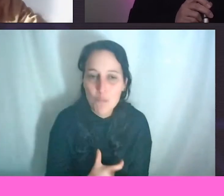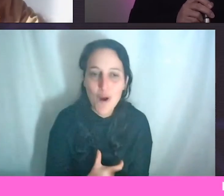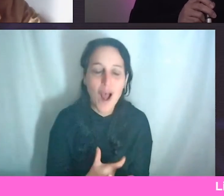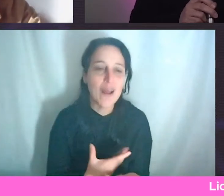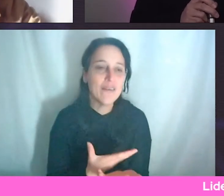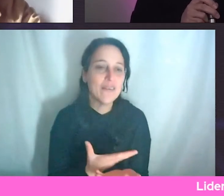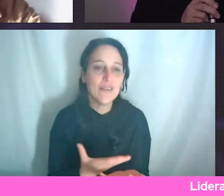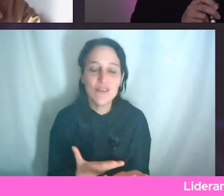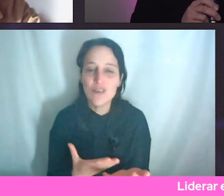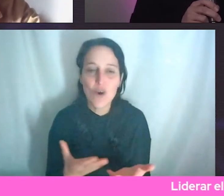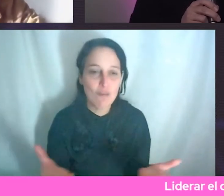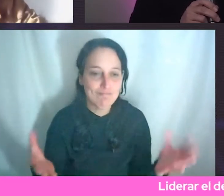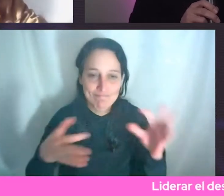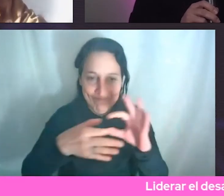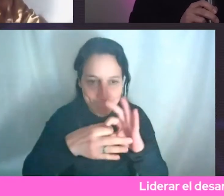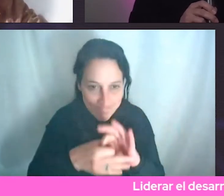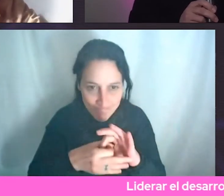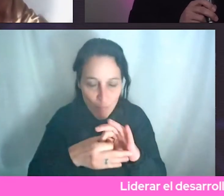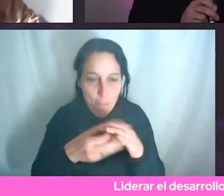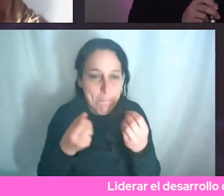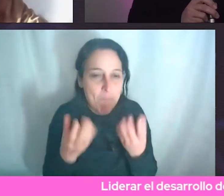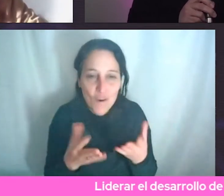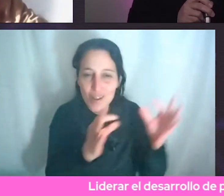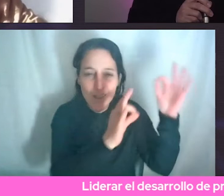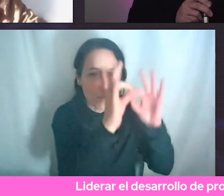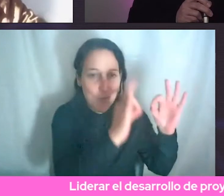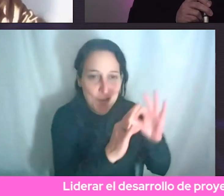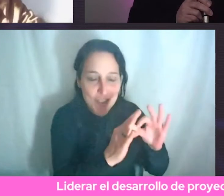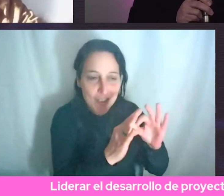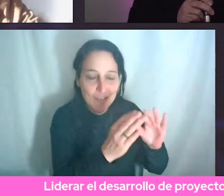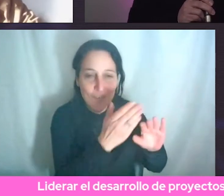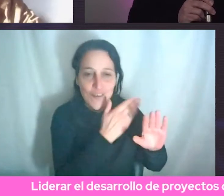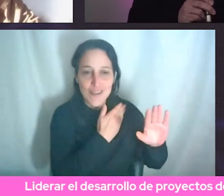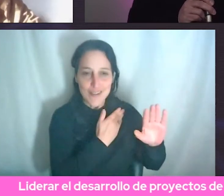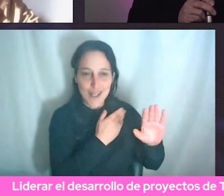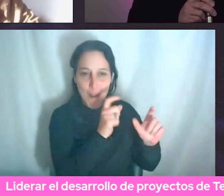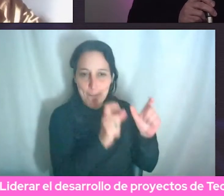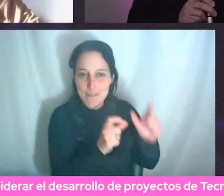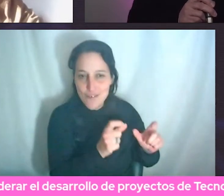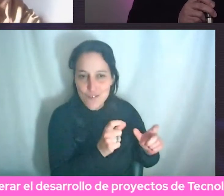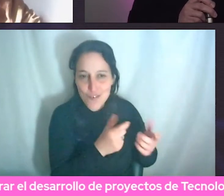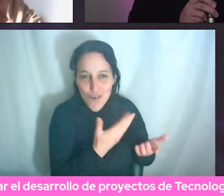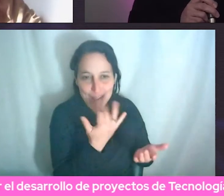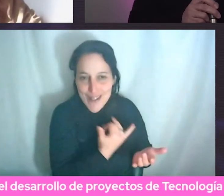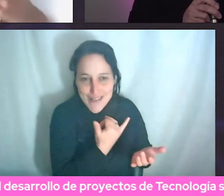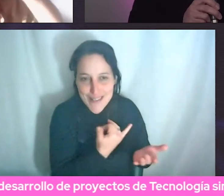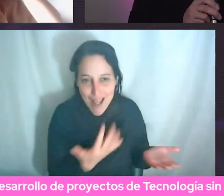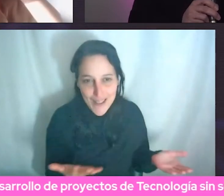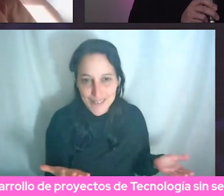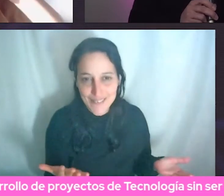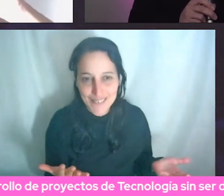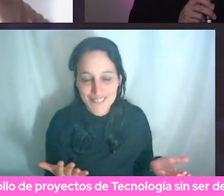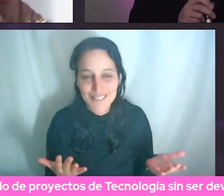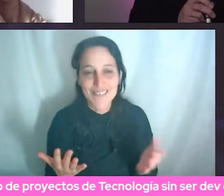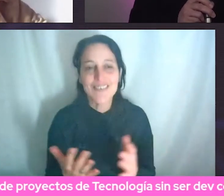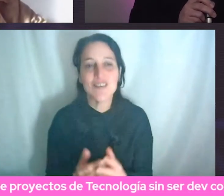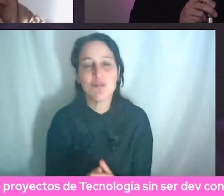fin y al cabo, son personas y el objetivo está mirando de cara a comunidades, ¿no? Así